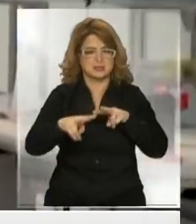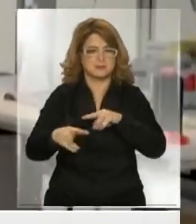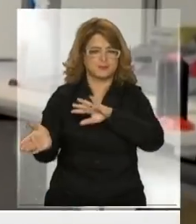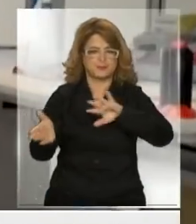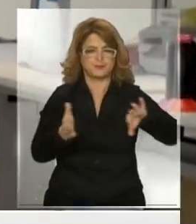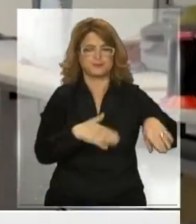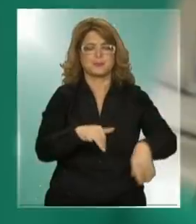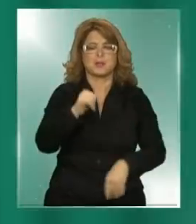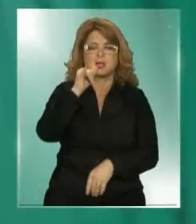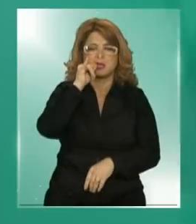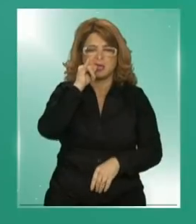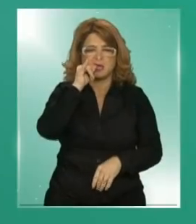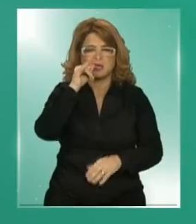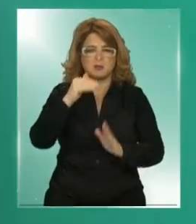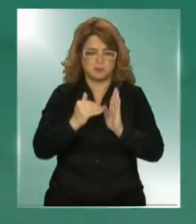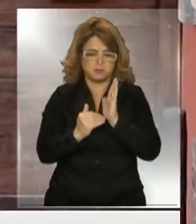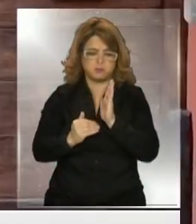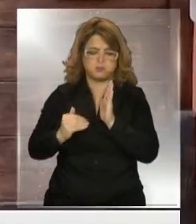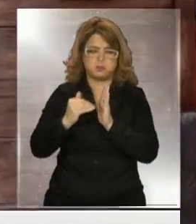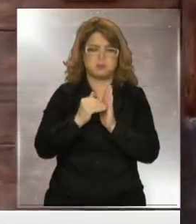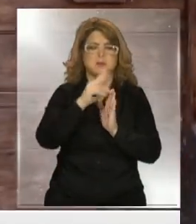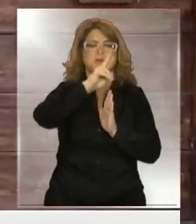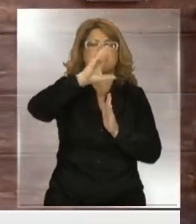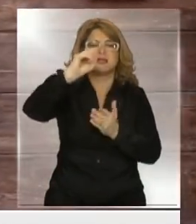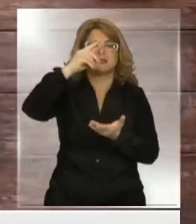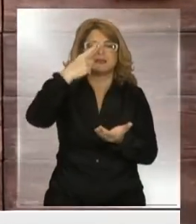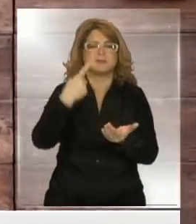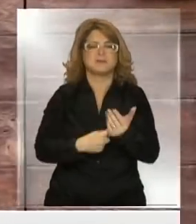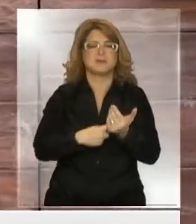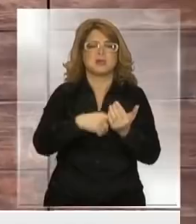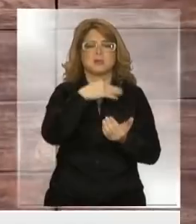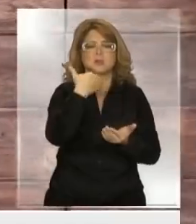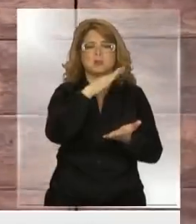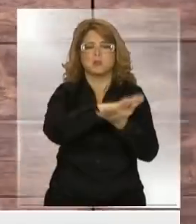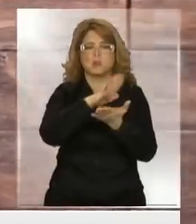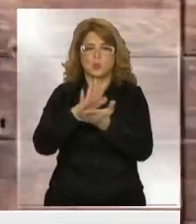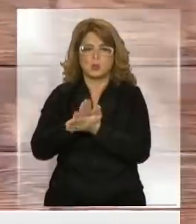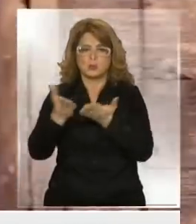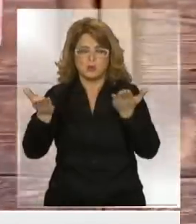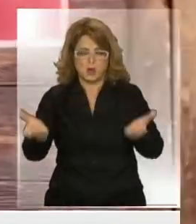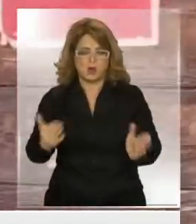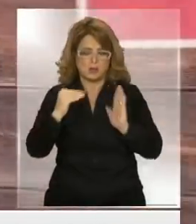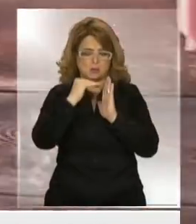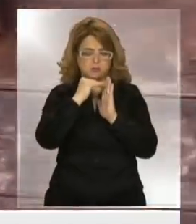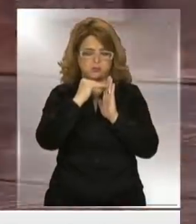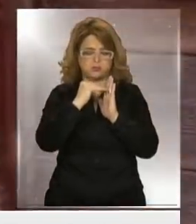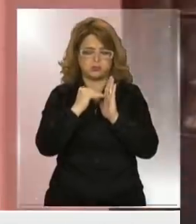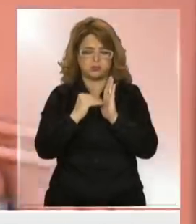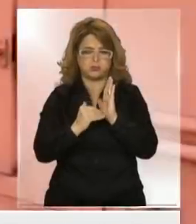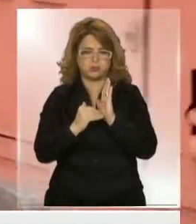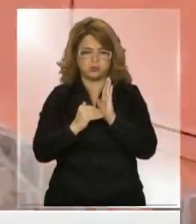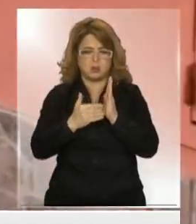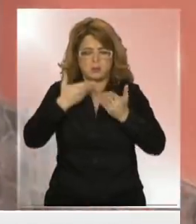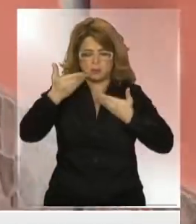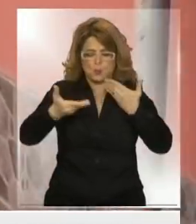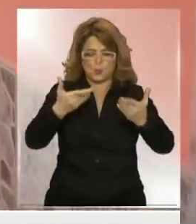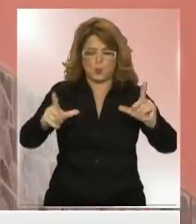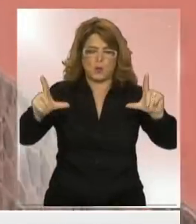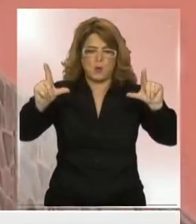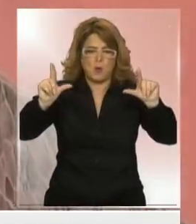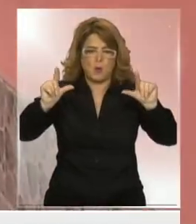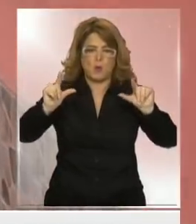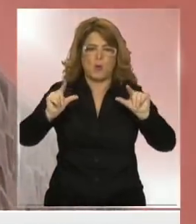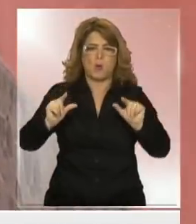Italia. Italia superó los 20.000 muertos por coronavirus, pero sigue bajando el número de contagios. En medio de